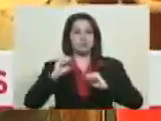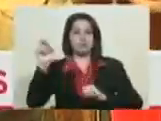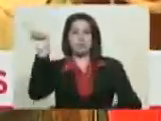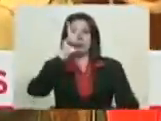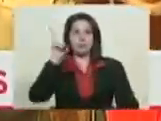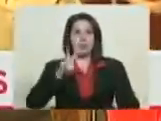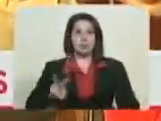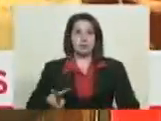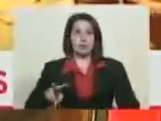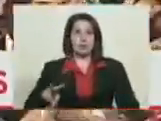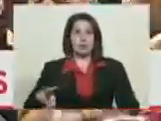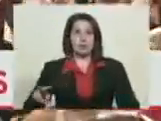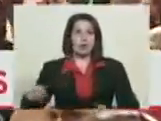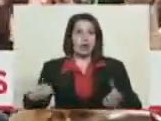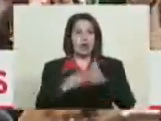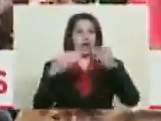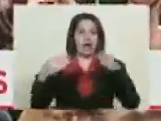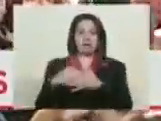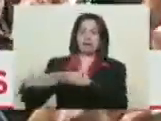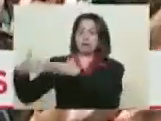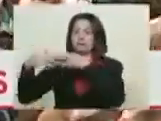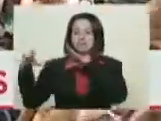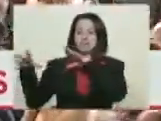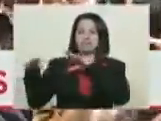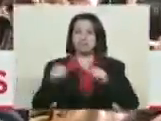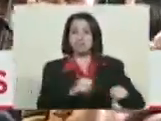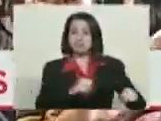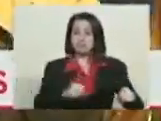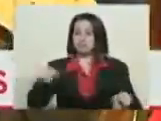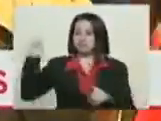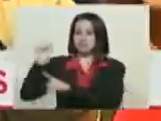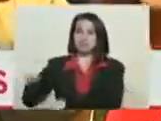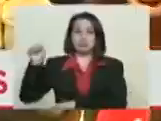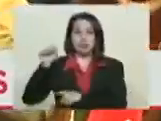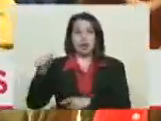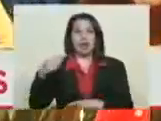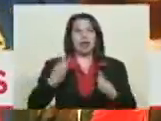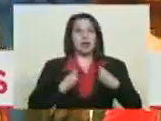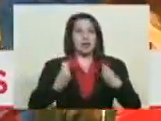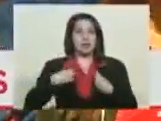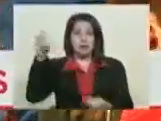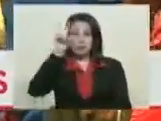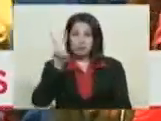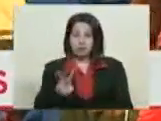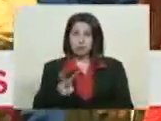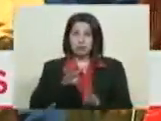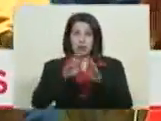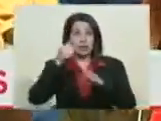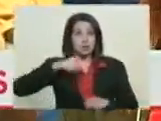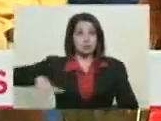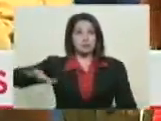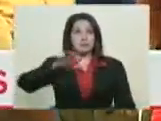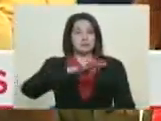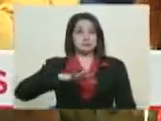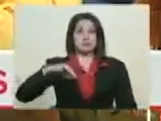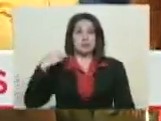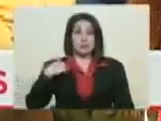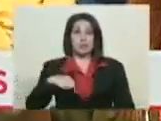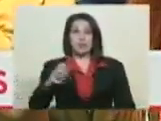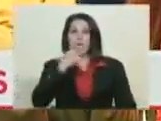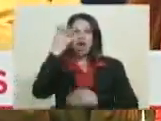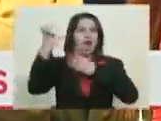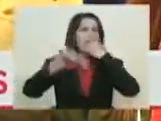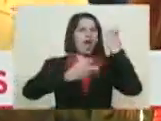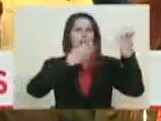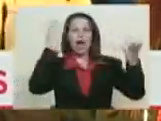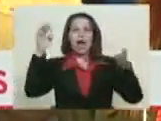Venezuela antiimperialista! ¡Que viva el pueblo de Venezuela! Y tenemos que gritarle al